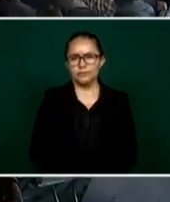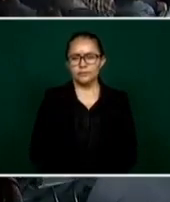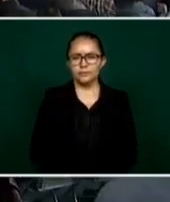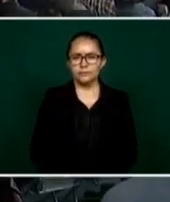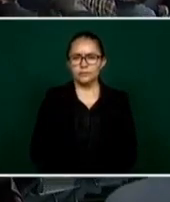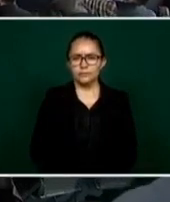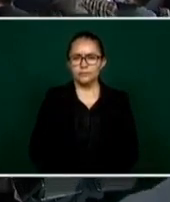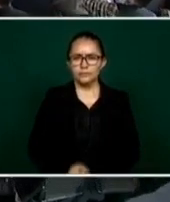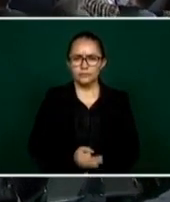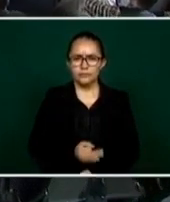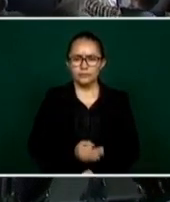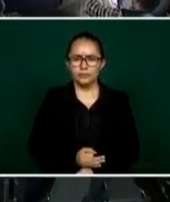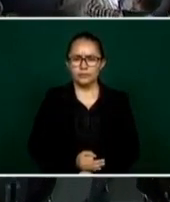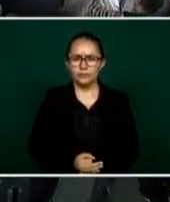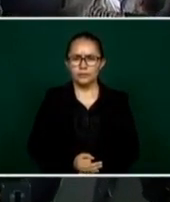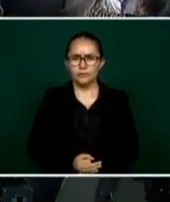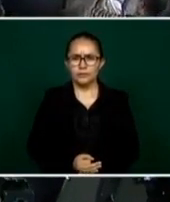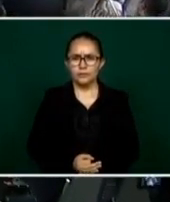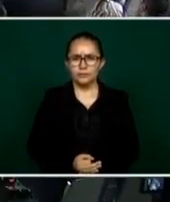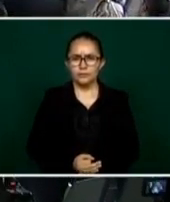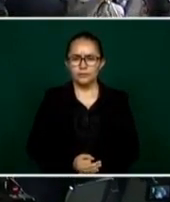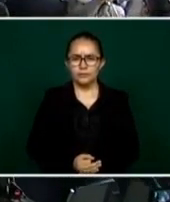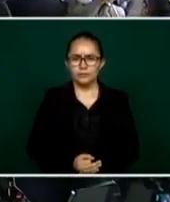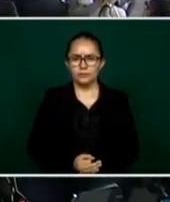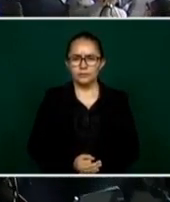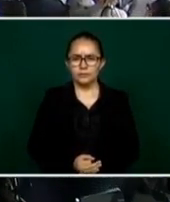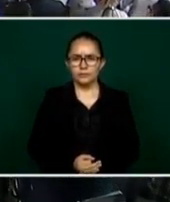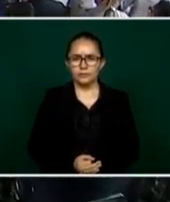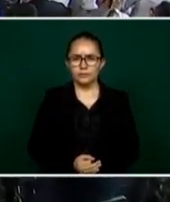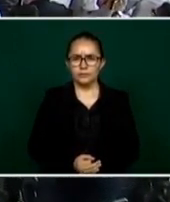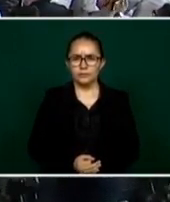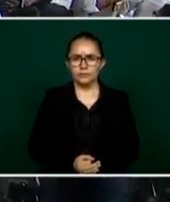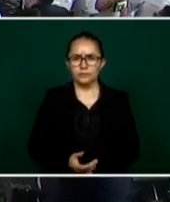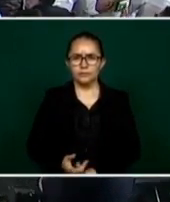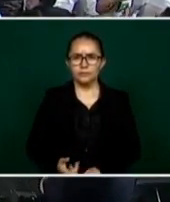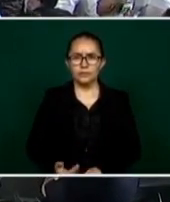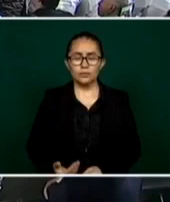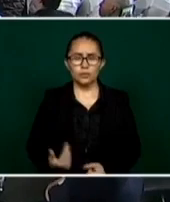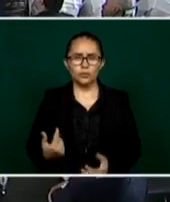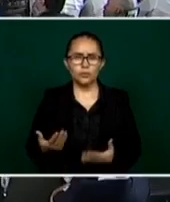Con permiso, señor presidente. Bien, por favor, las láminas.